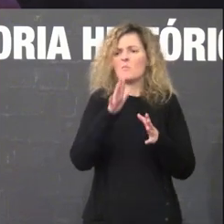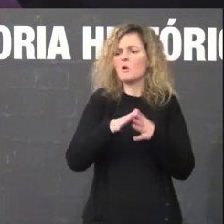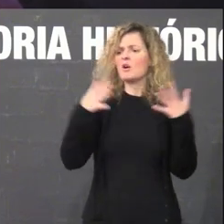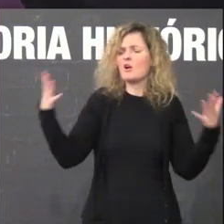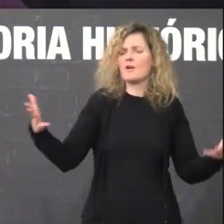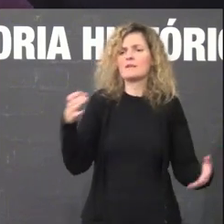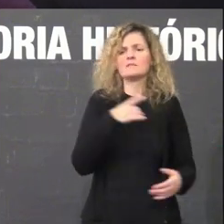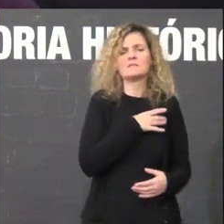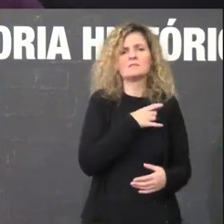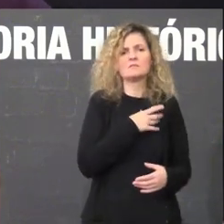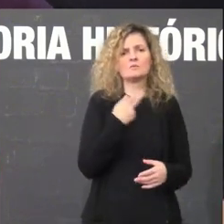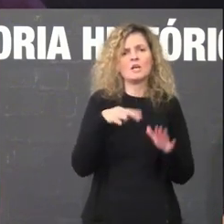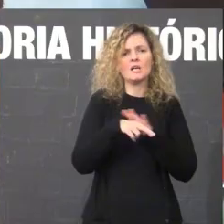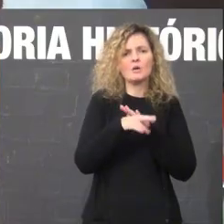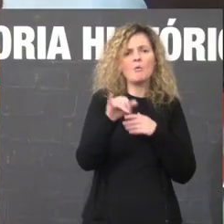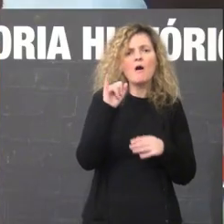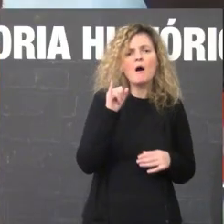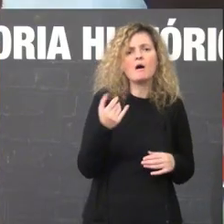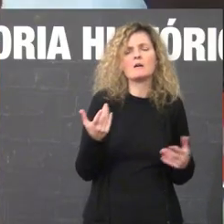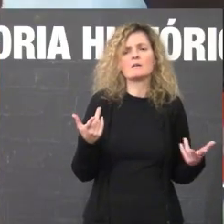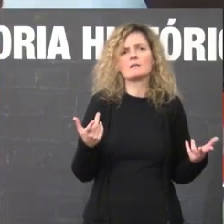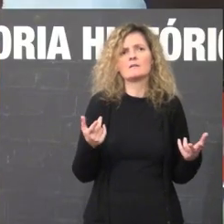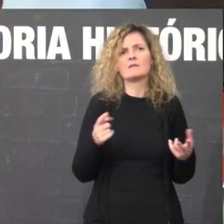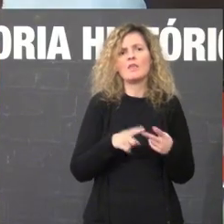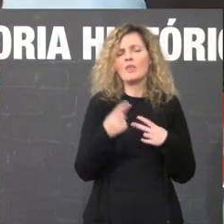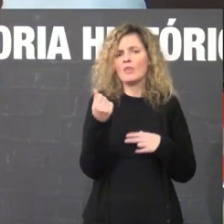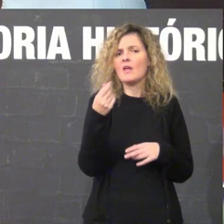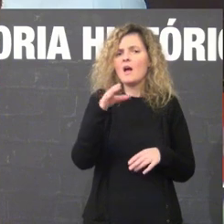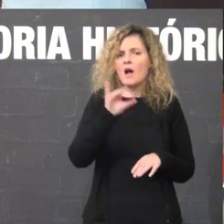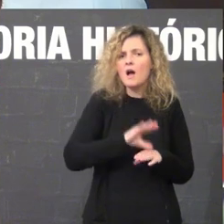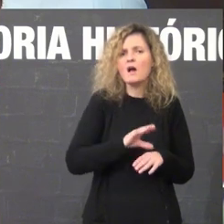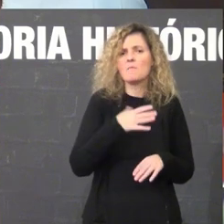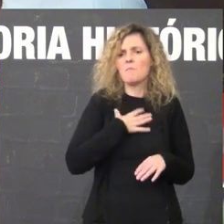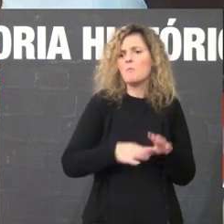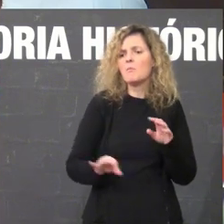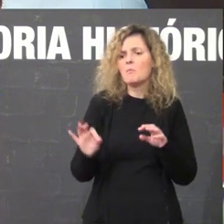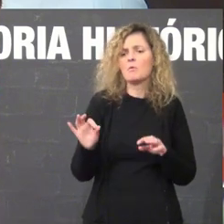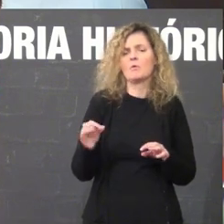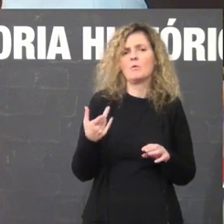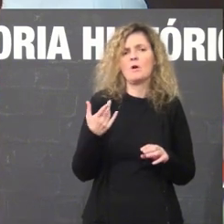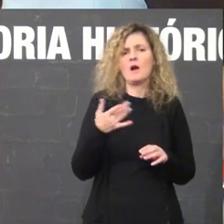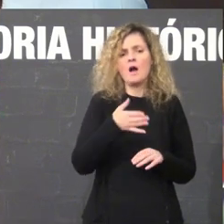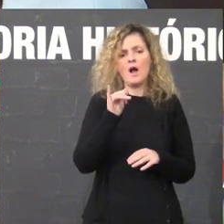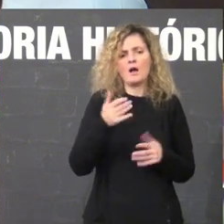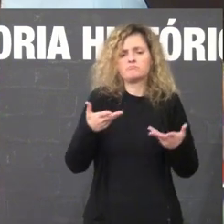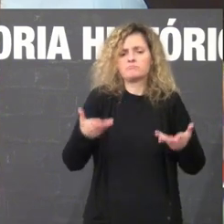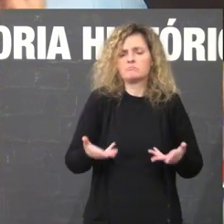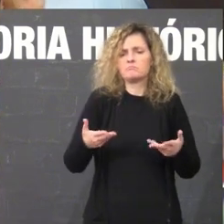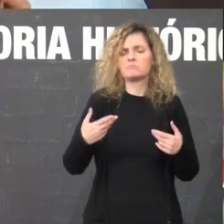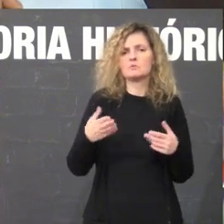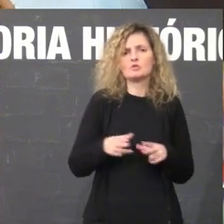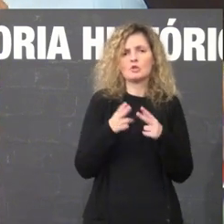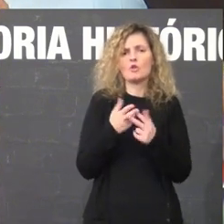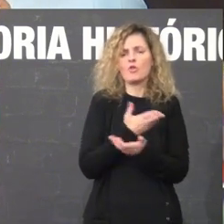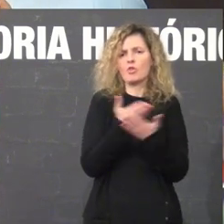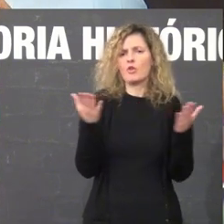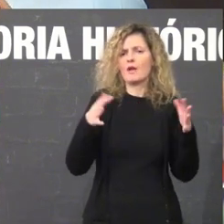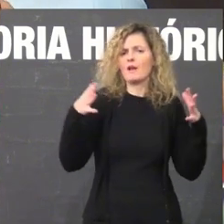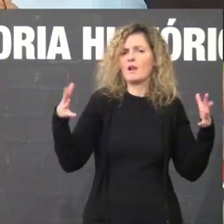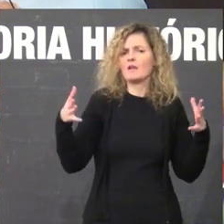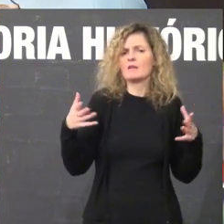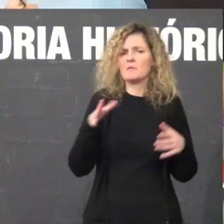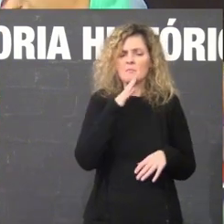sindicatos que tienen recursos que tienen dinero o sea que podrían que tienen un peso social inmenso